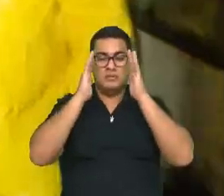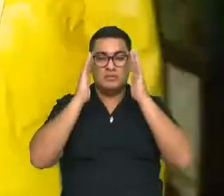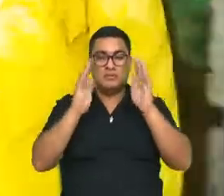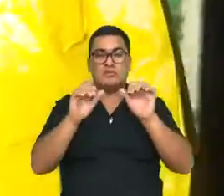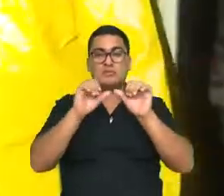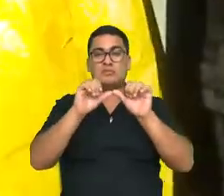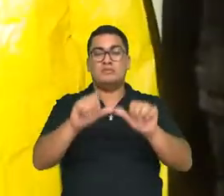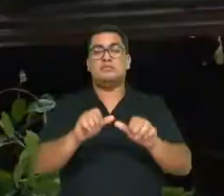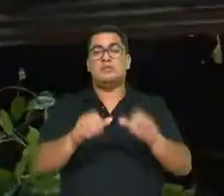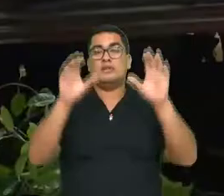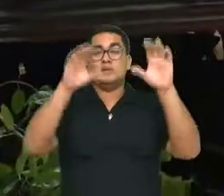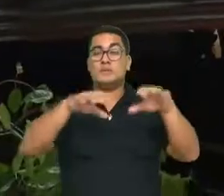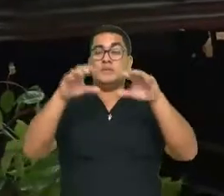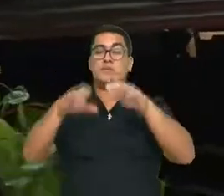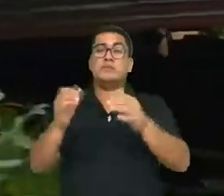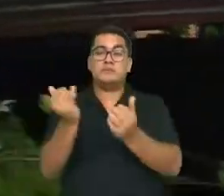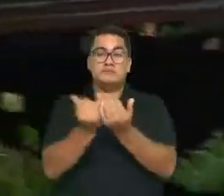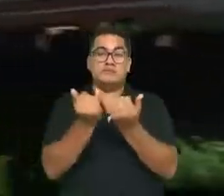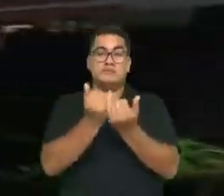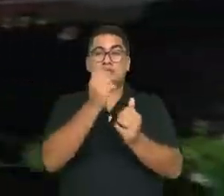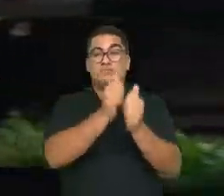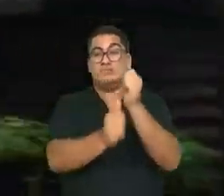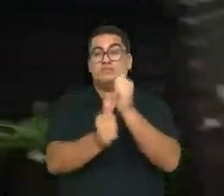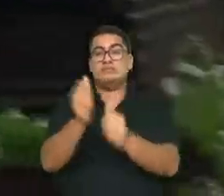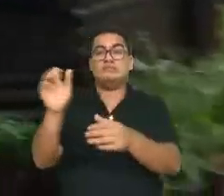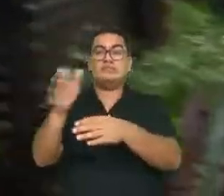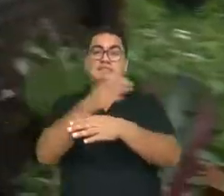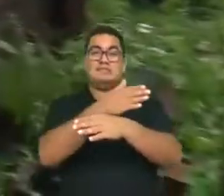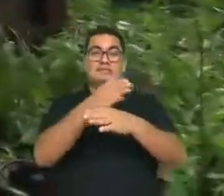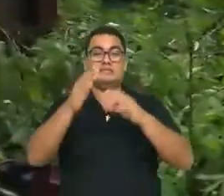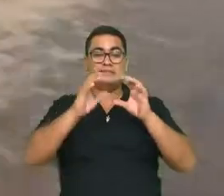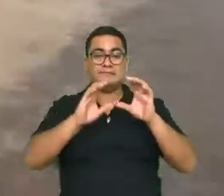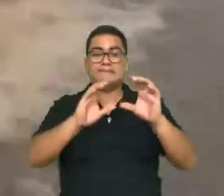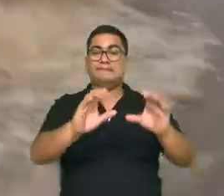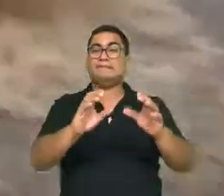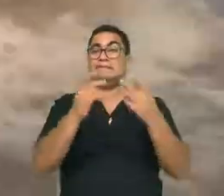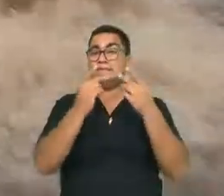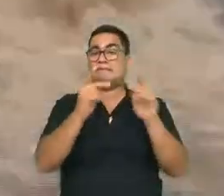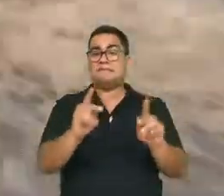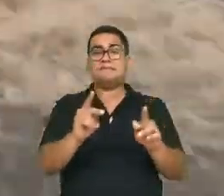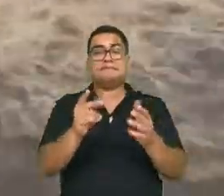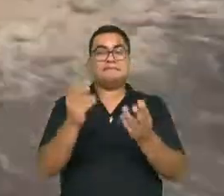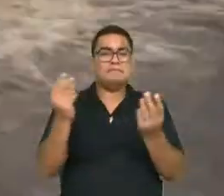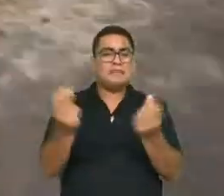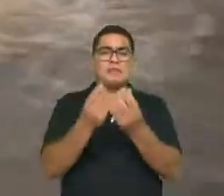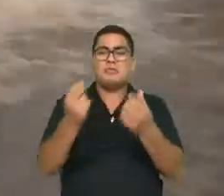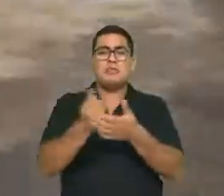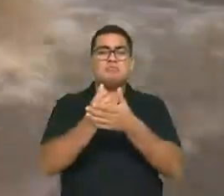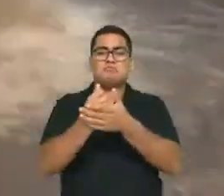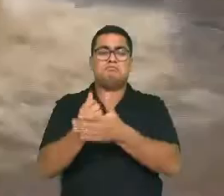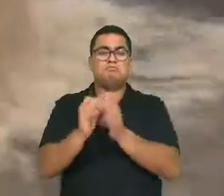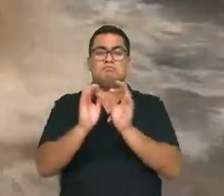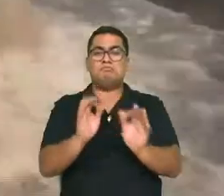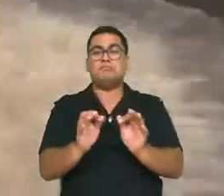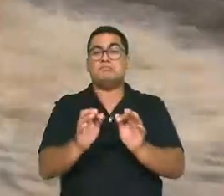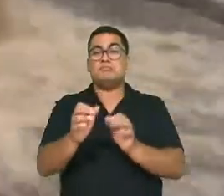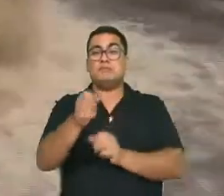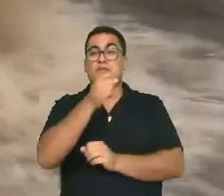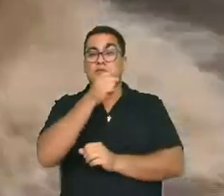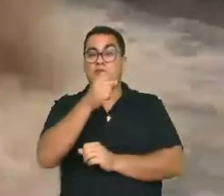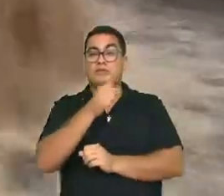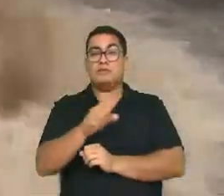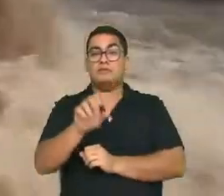lluvias también provocaron afectaciones en varias avenidas, pero los incidentes se superaron con prontitud por los operarios. Para el canal